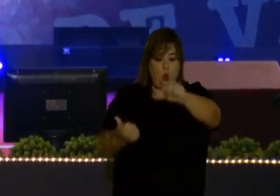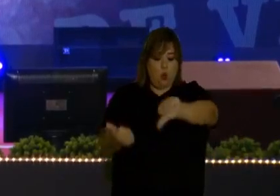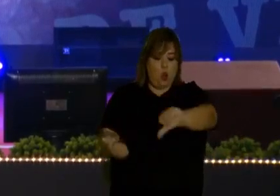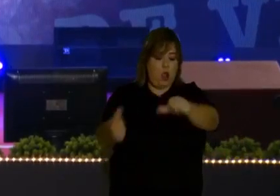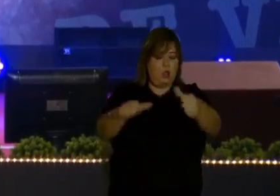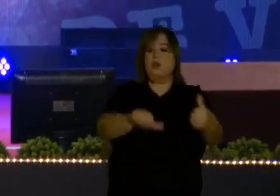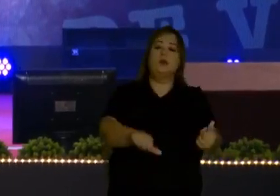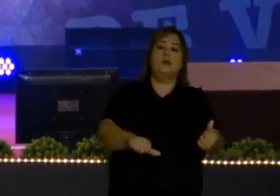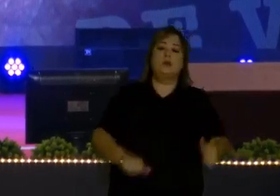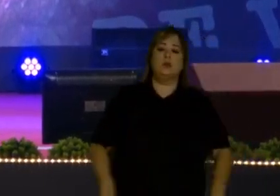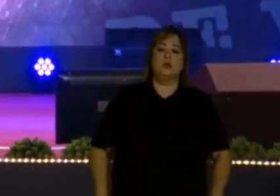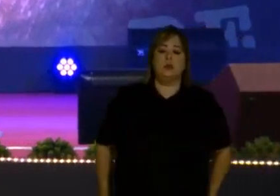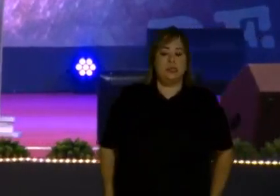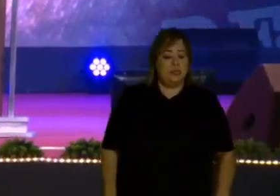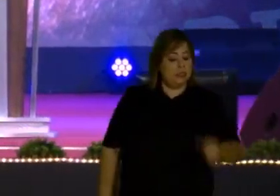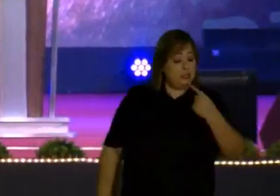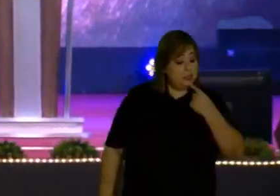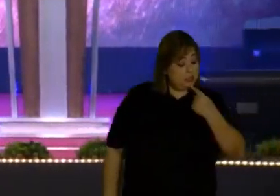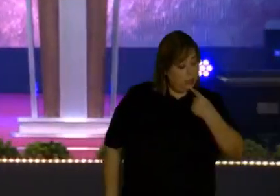discípulos de Juan mal de Juan.